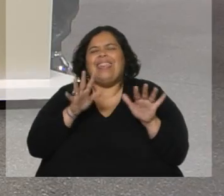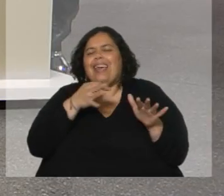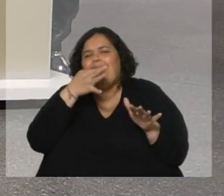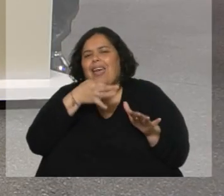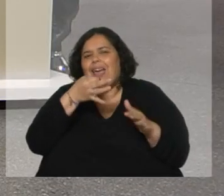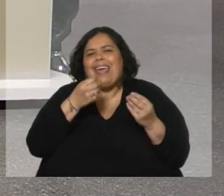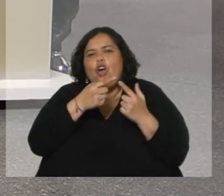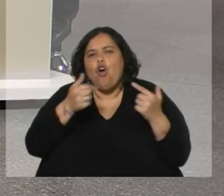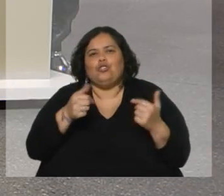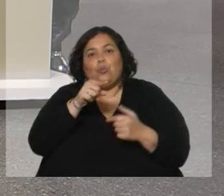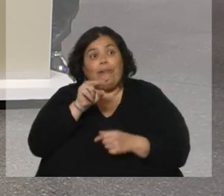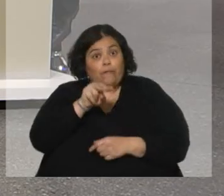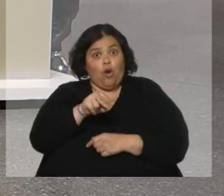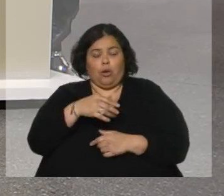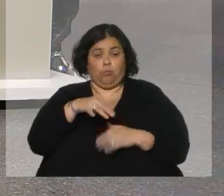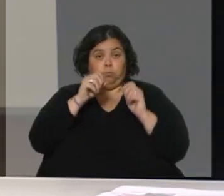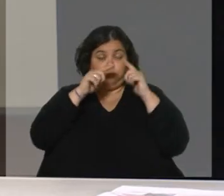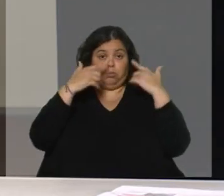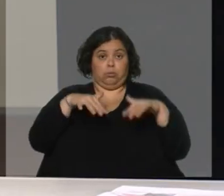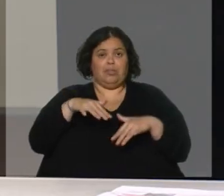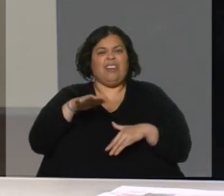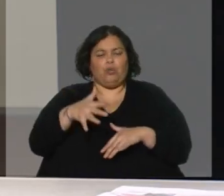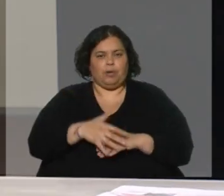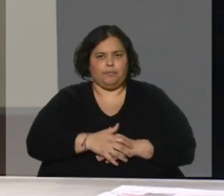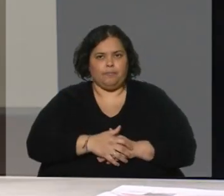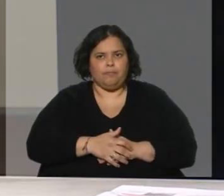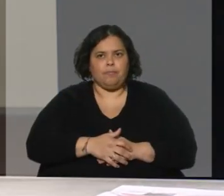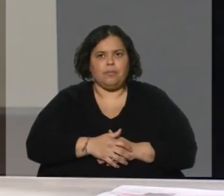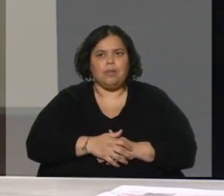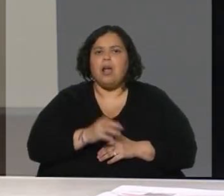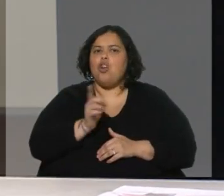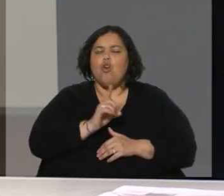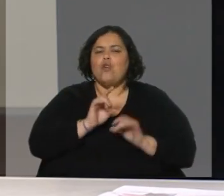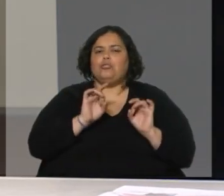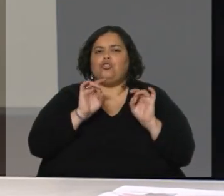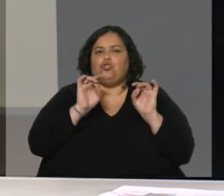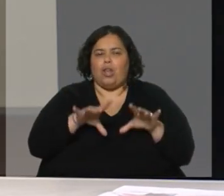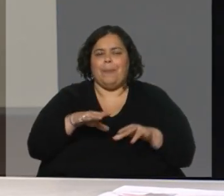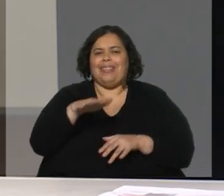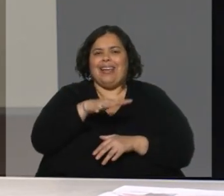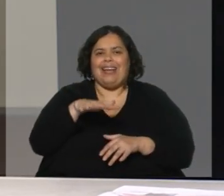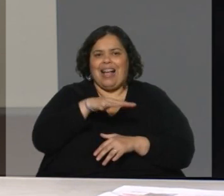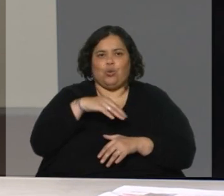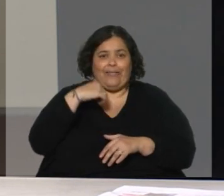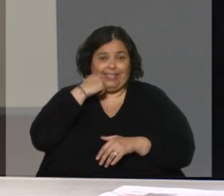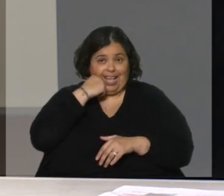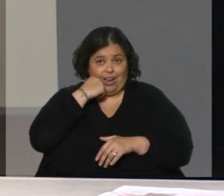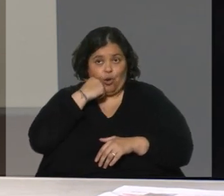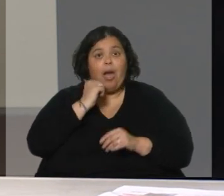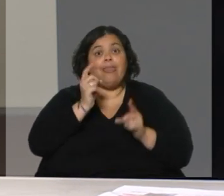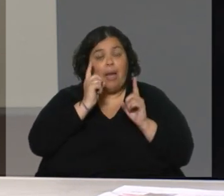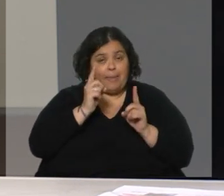que Cuáles son esas cosas que a ustedes le llamaron tanto la atención a ver no fue solo el caso perdón el caso este seno está vinculado con el caso pasaportes